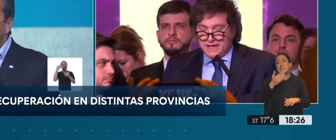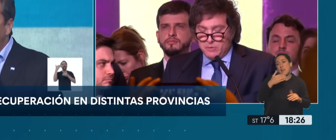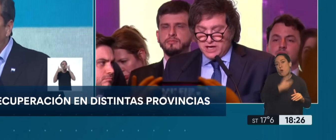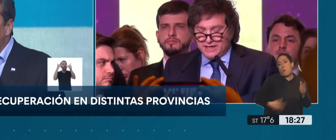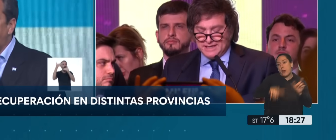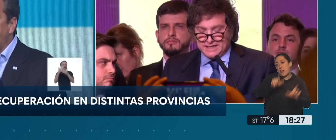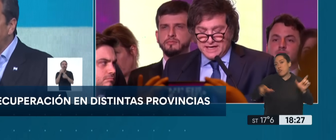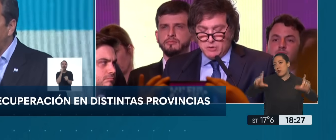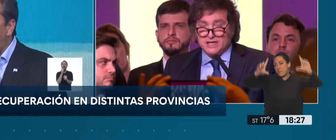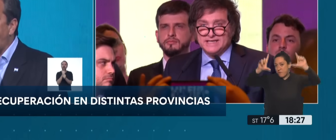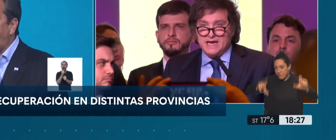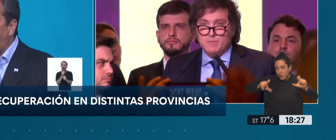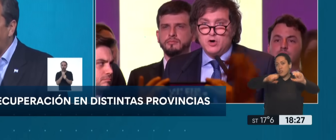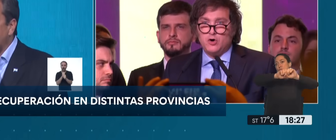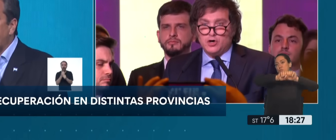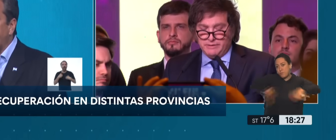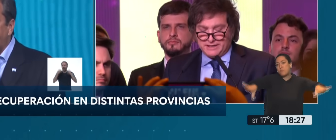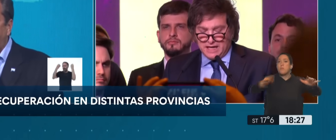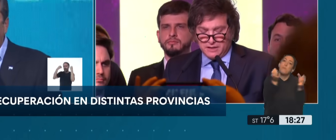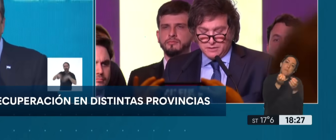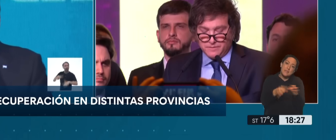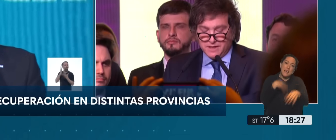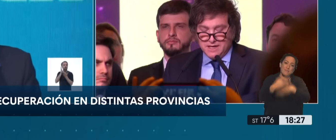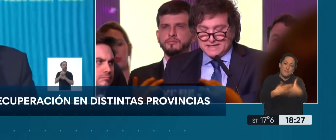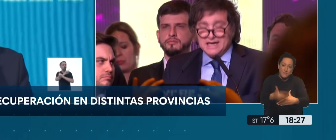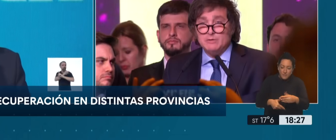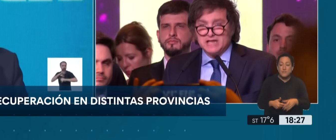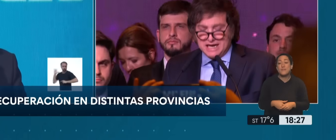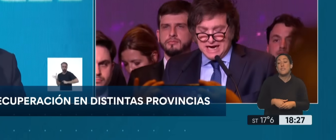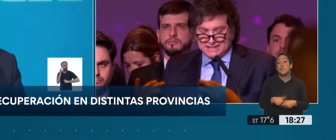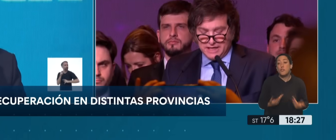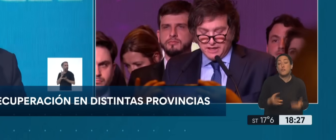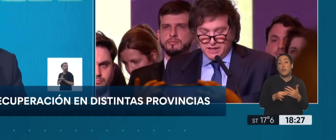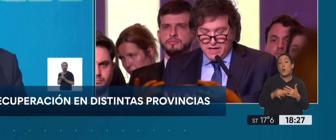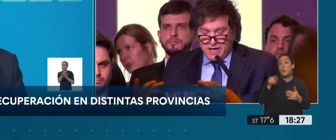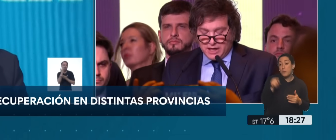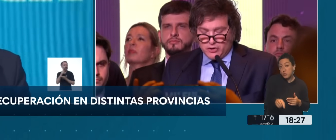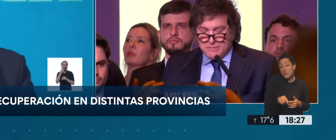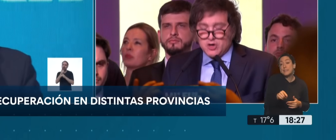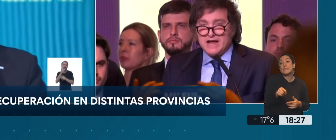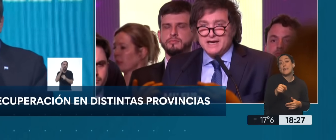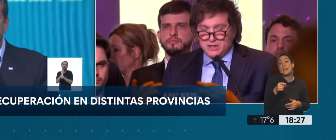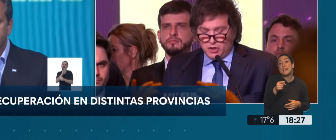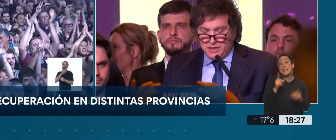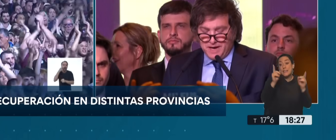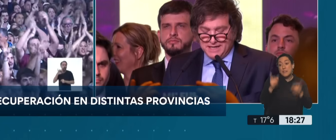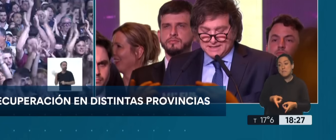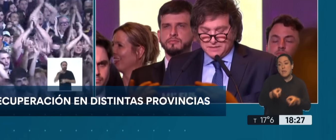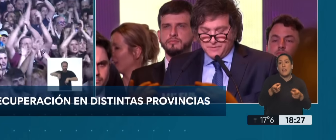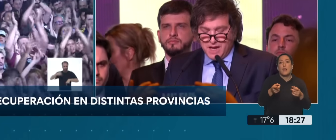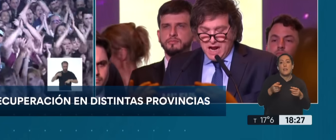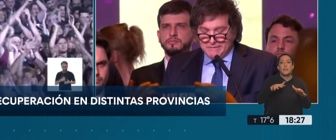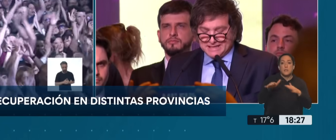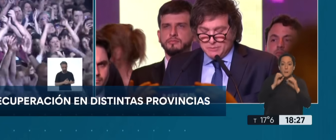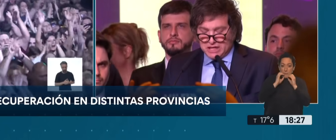de largada fue esa foto. Y yo creo que bueno, ese compromiso también fue parte de lo que, bueno, esta remontada que cuando